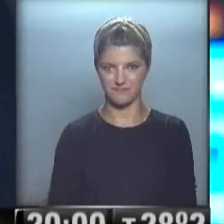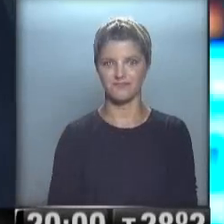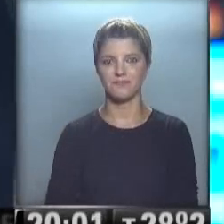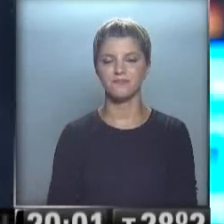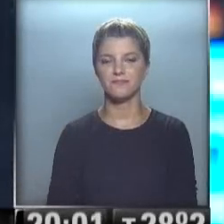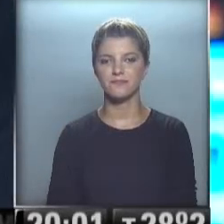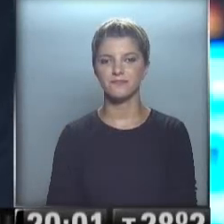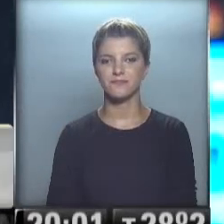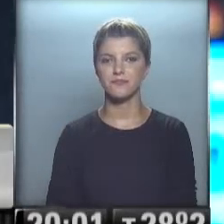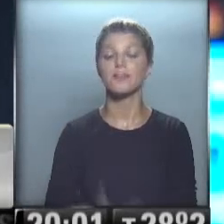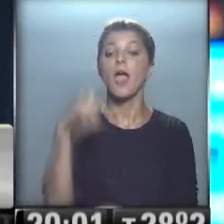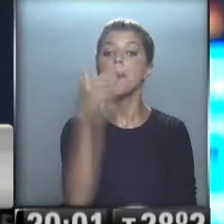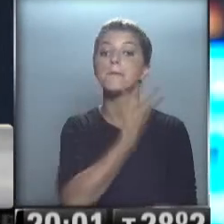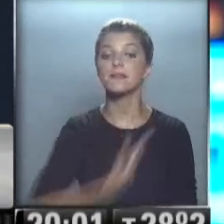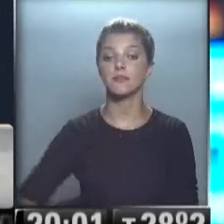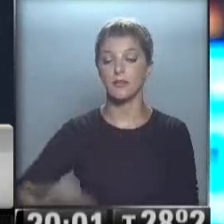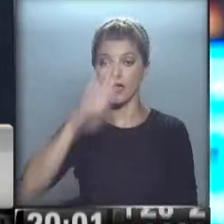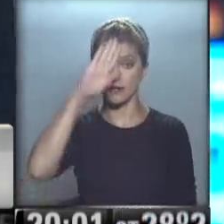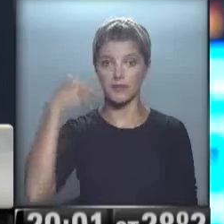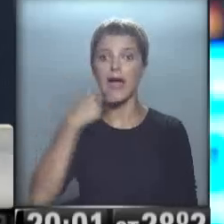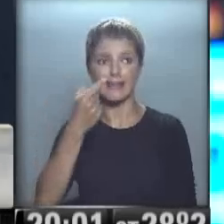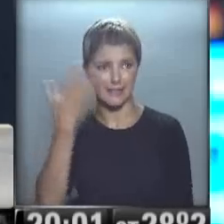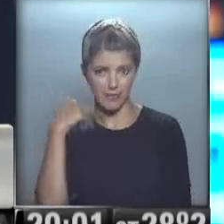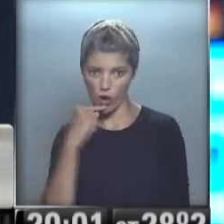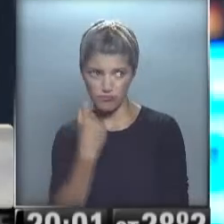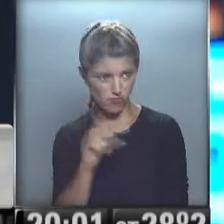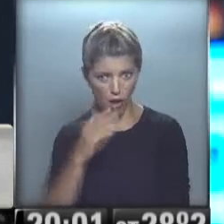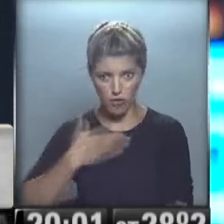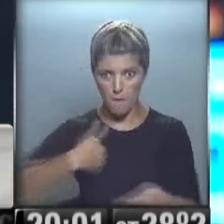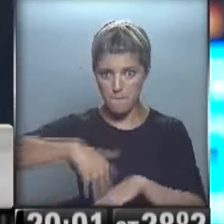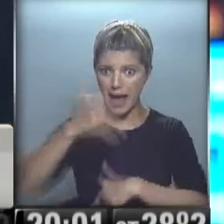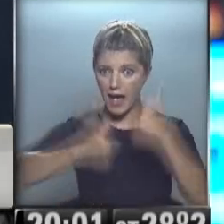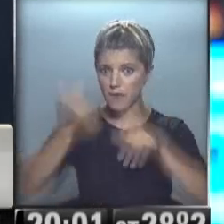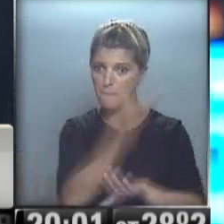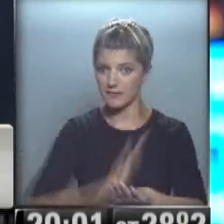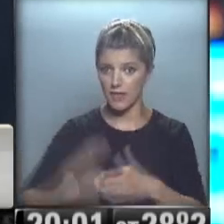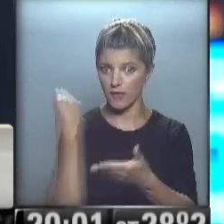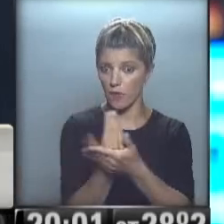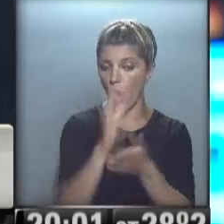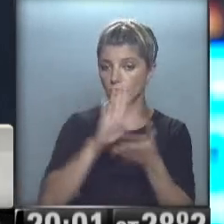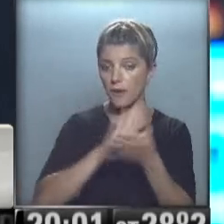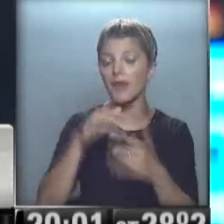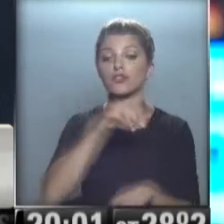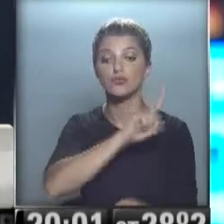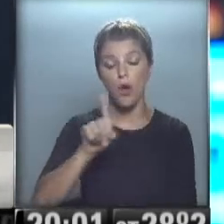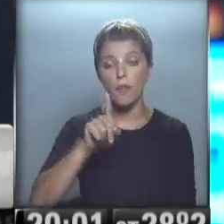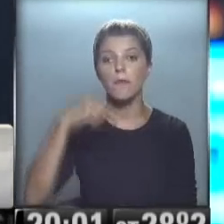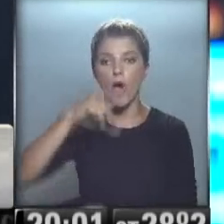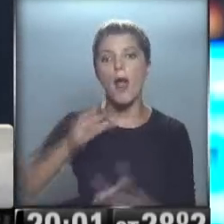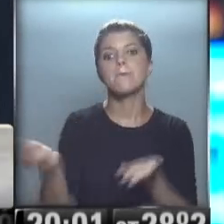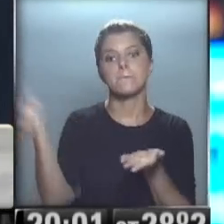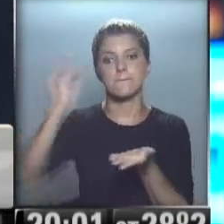ar la presidenta ya había dicho que no iba a ser candidata presidencial para el 2015 y ahora fue más lejos